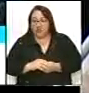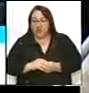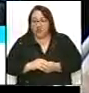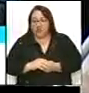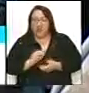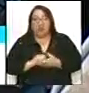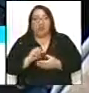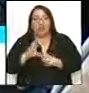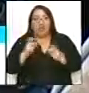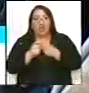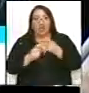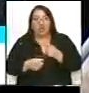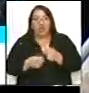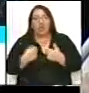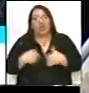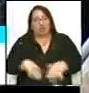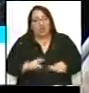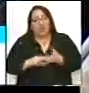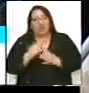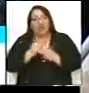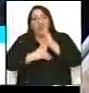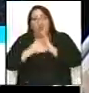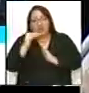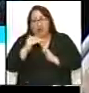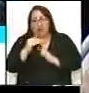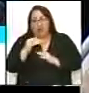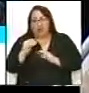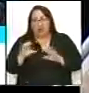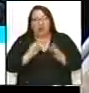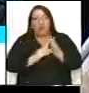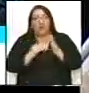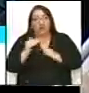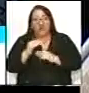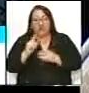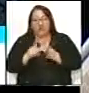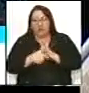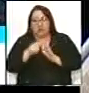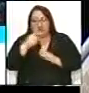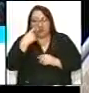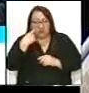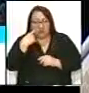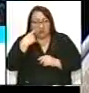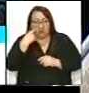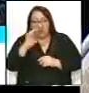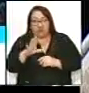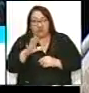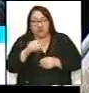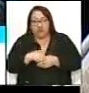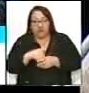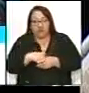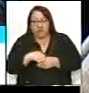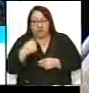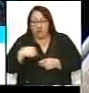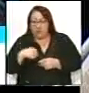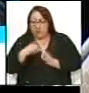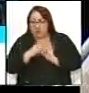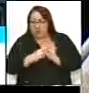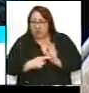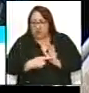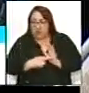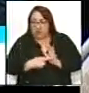5 congresistas, que ya es una valla altísima. Logramos pasar eso y luego decimos, ojo, en la elección municipal y